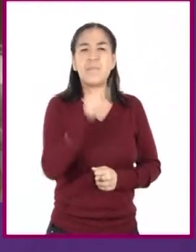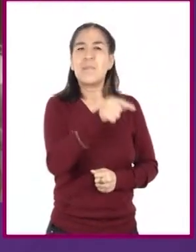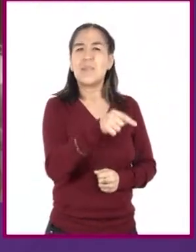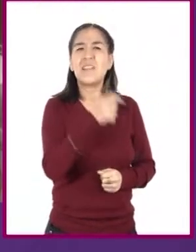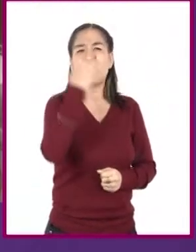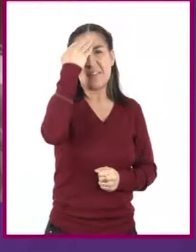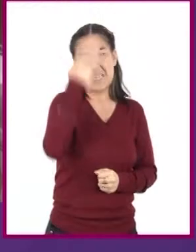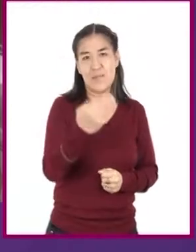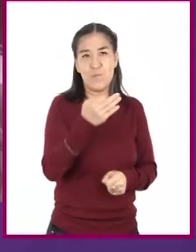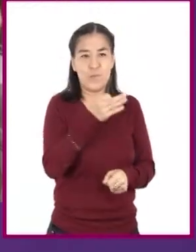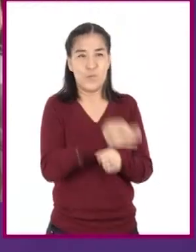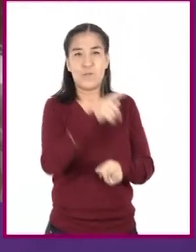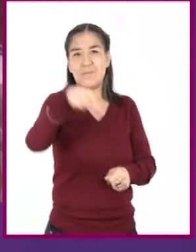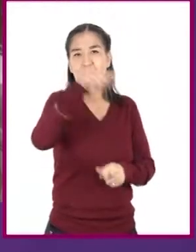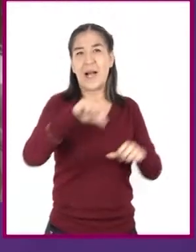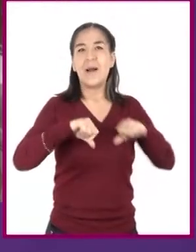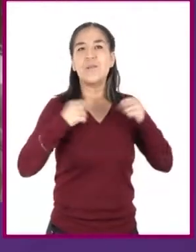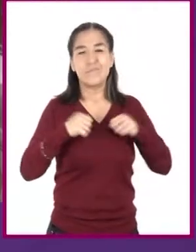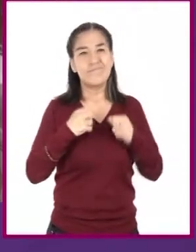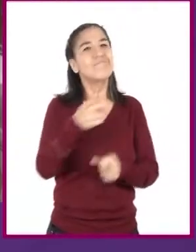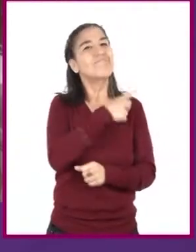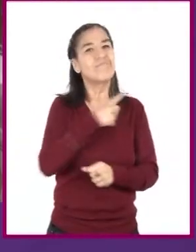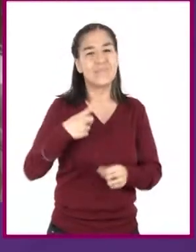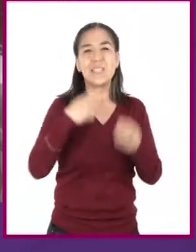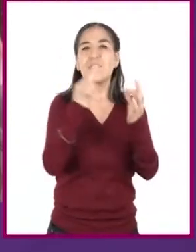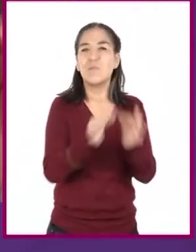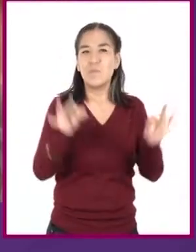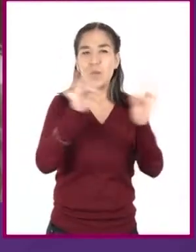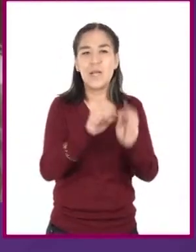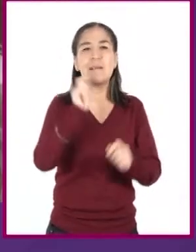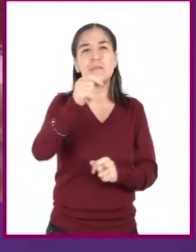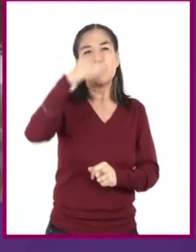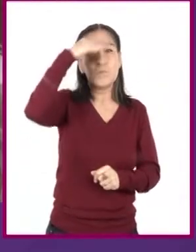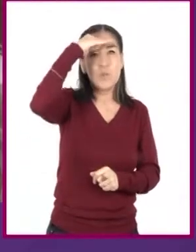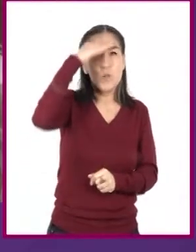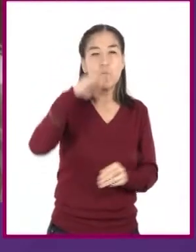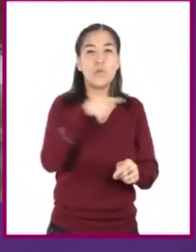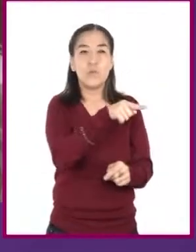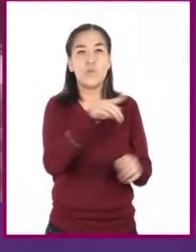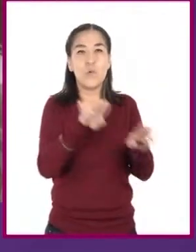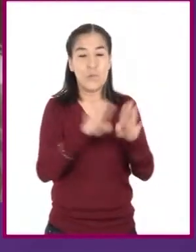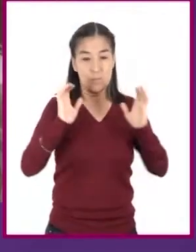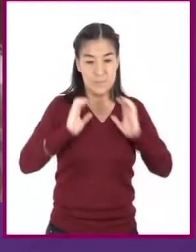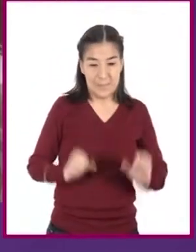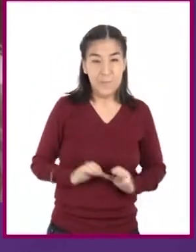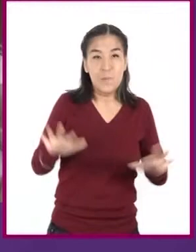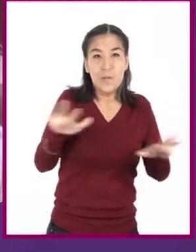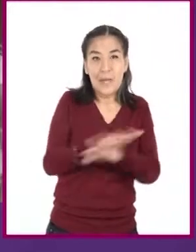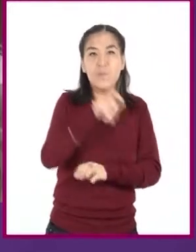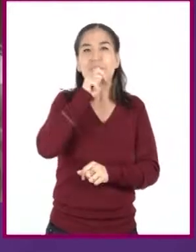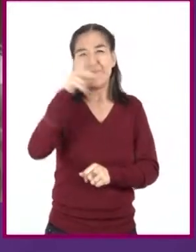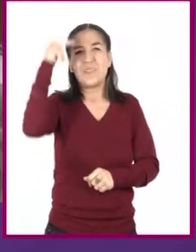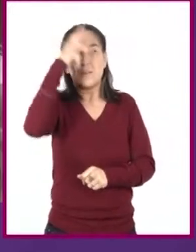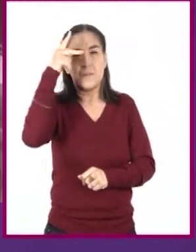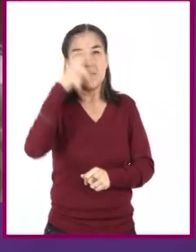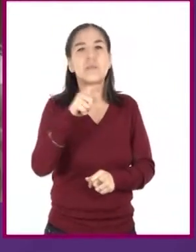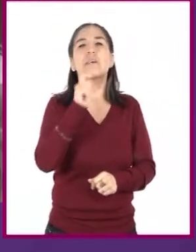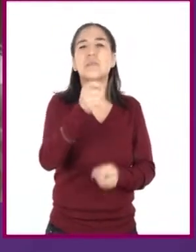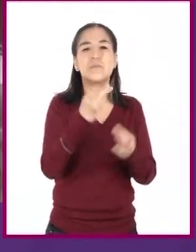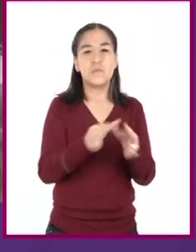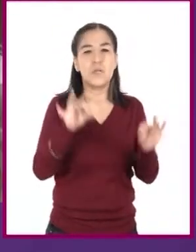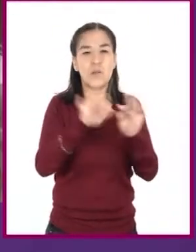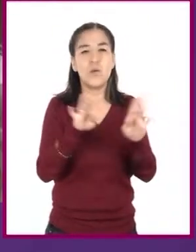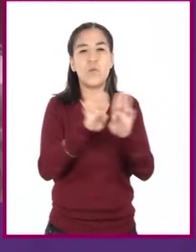periodo tenga toda la importancia y la relevancia, no solo por los cambios físicos y psicológicos, sino